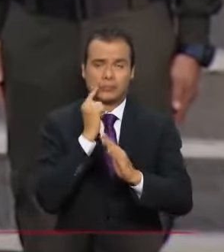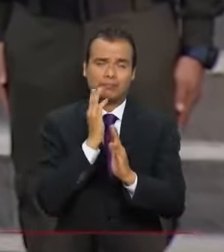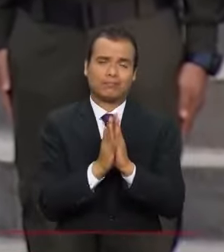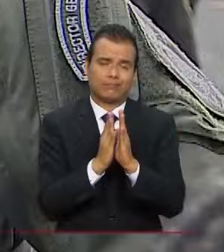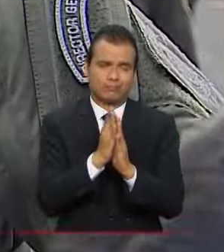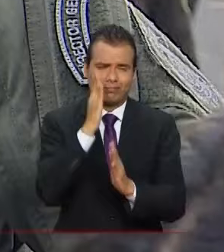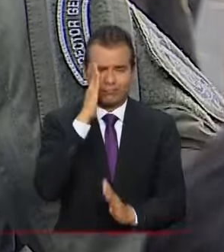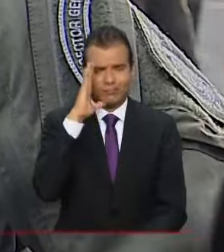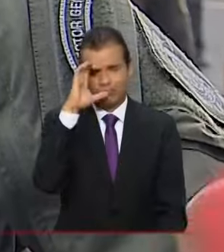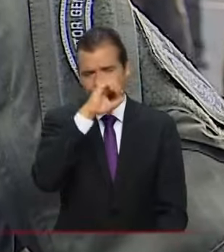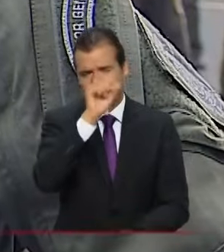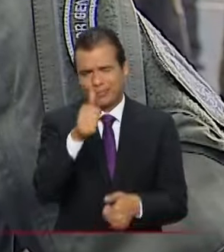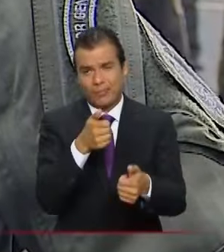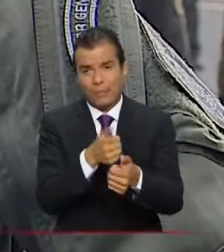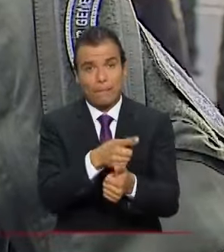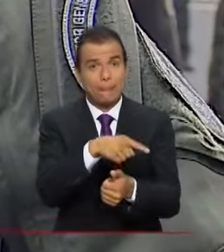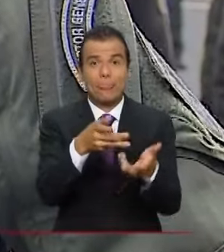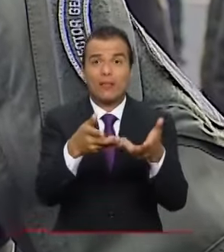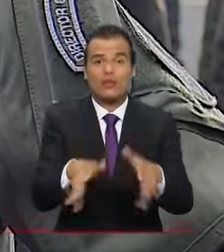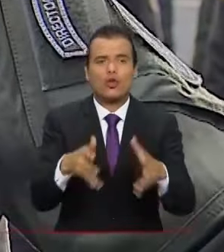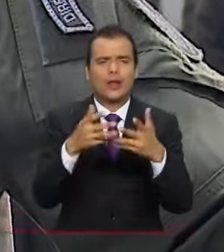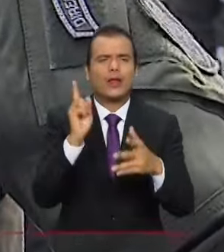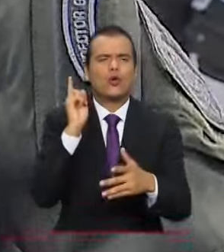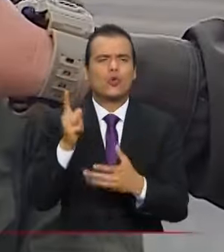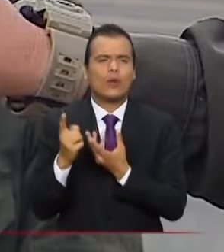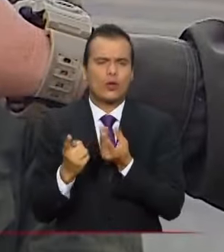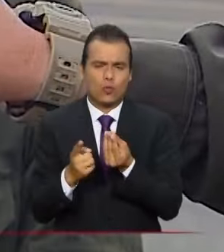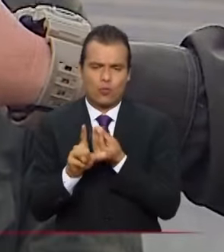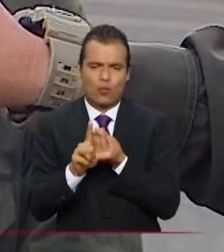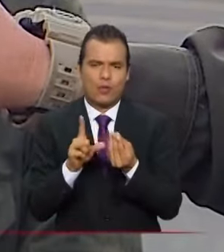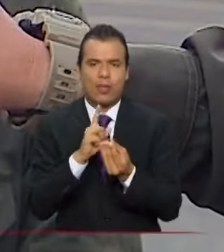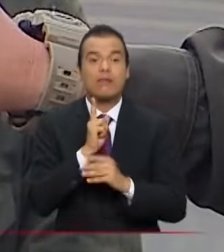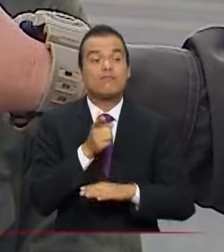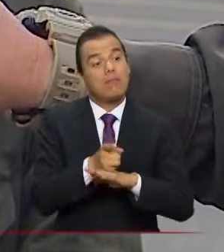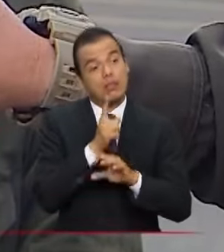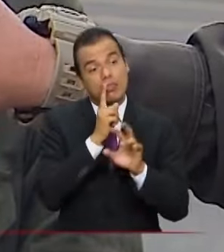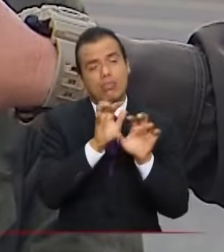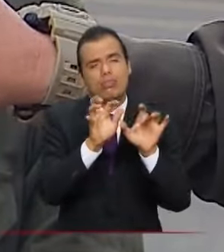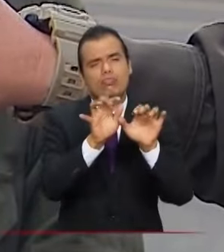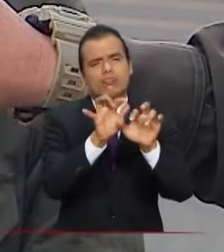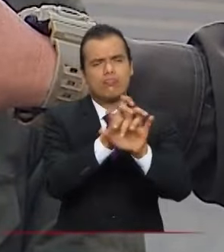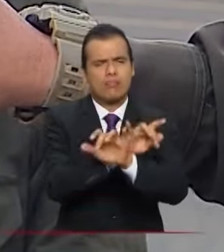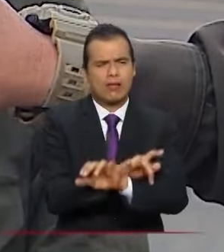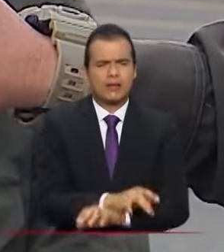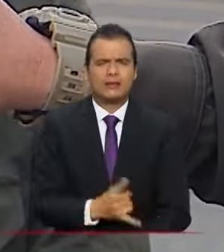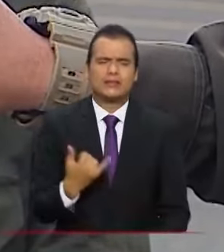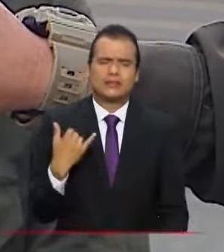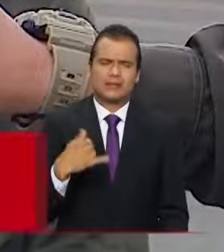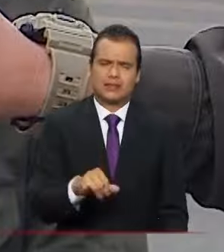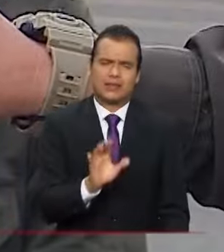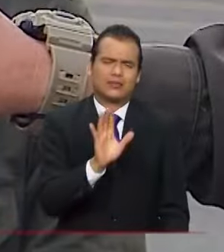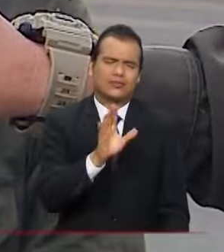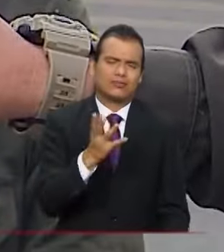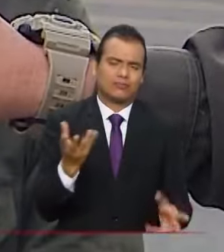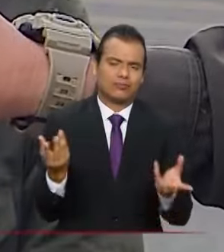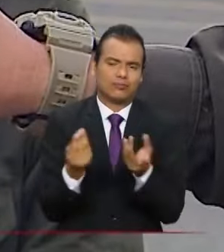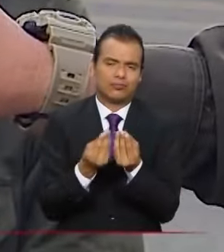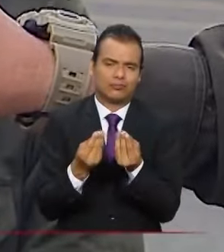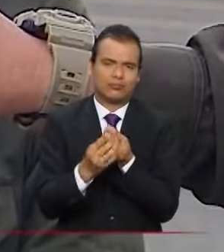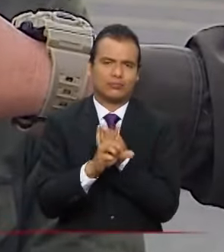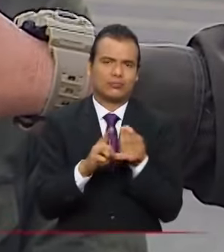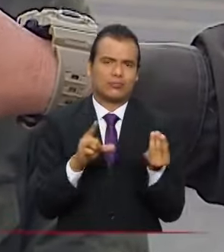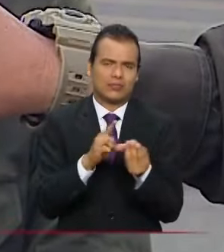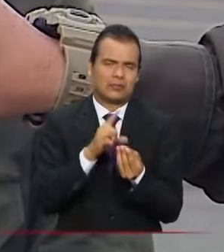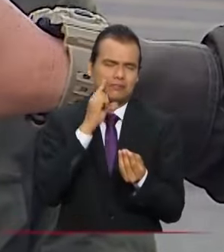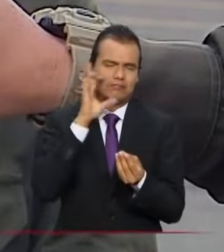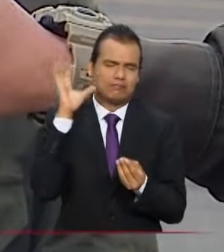las disidencias estarían tras esta instrumentalización. Aquí hay una población instrumentalizada por las disidencias, eso yo lo pude notar, lo